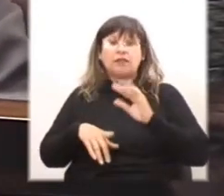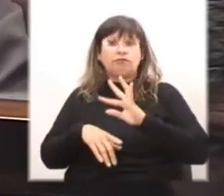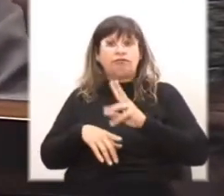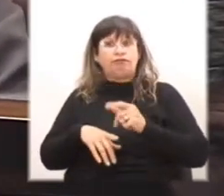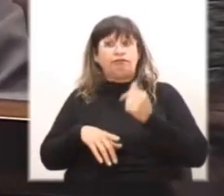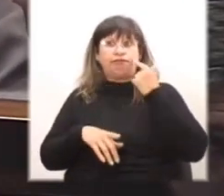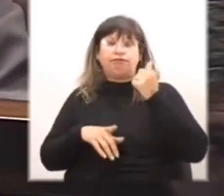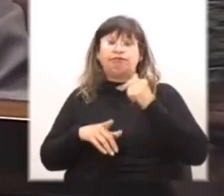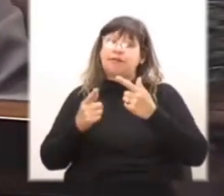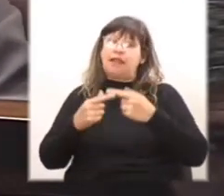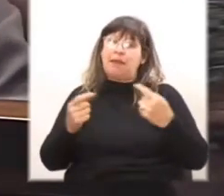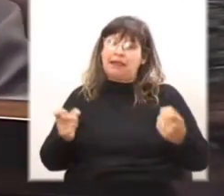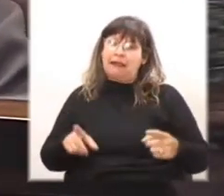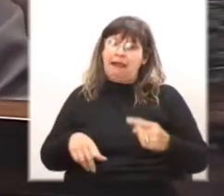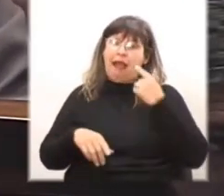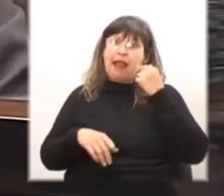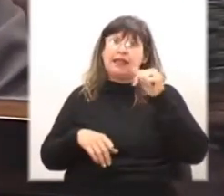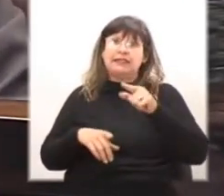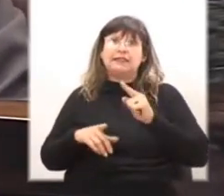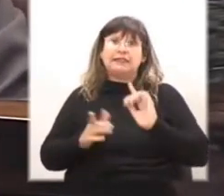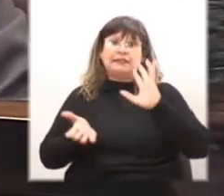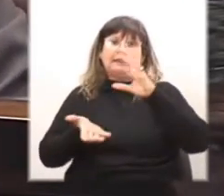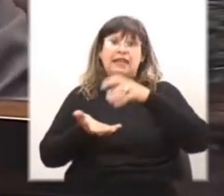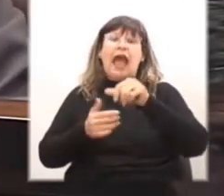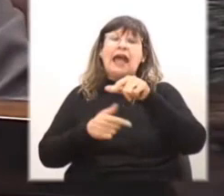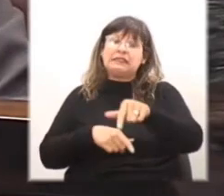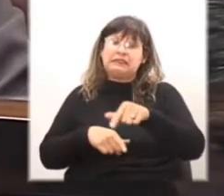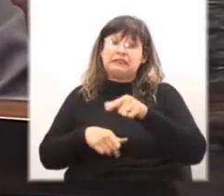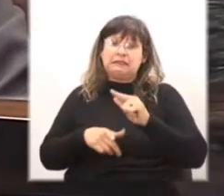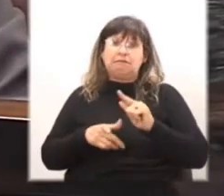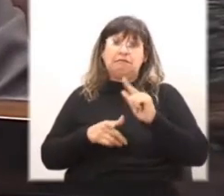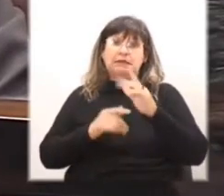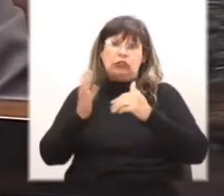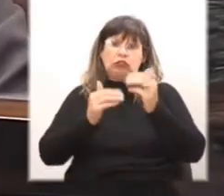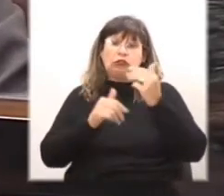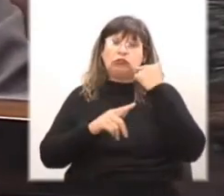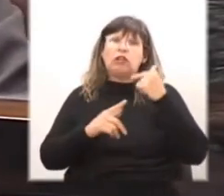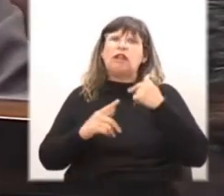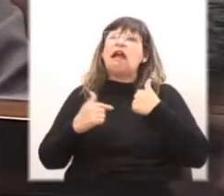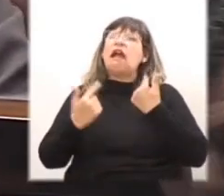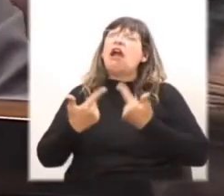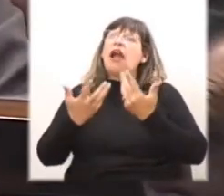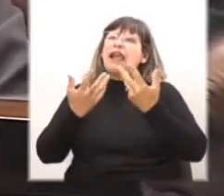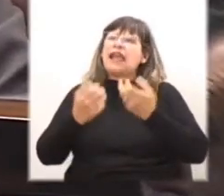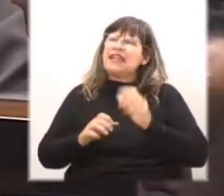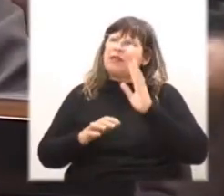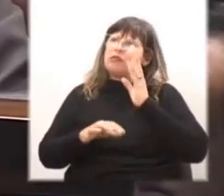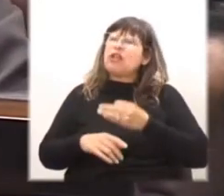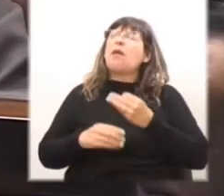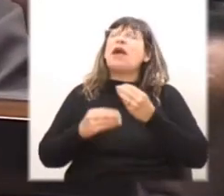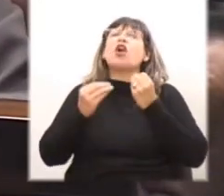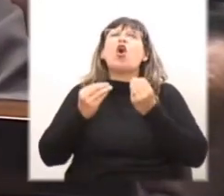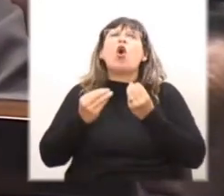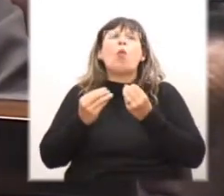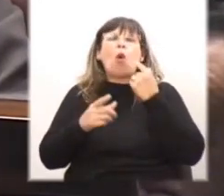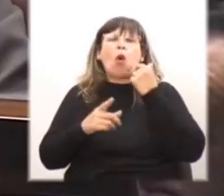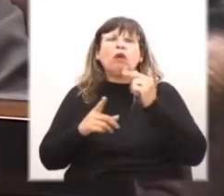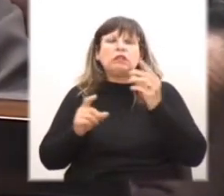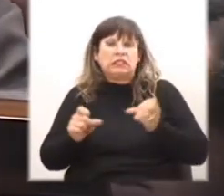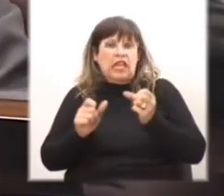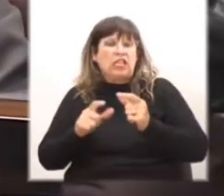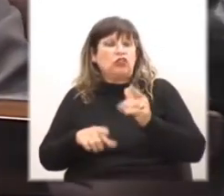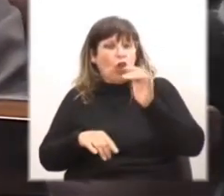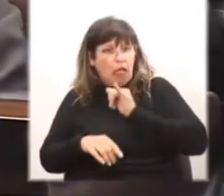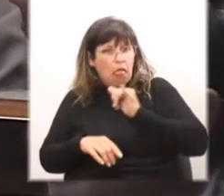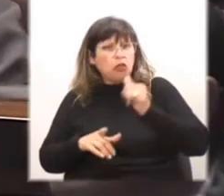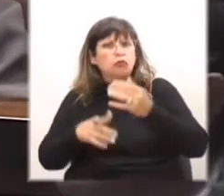hurtos de materiales en el predio de Salto Grande. Queremos saber, en caso de que eso haya ocurrido, si se realizó la